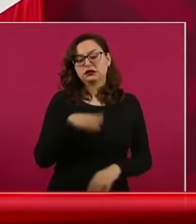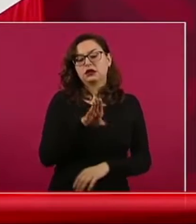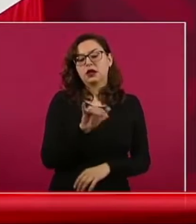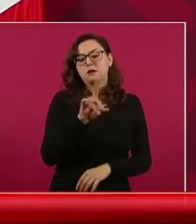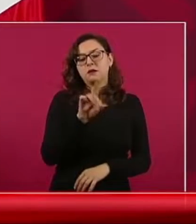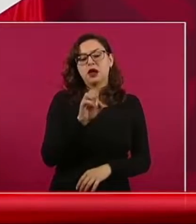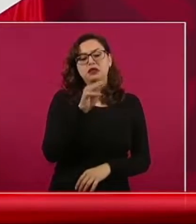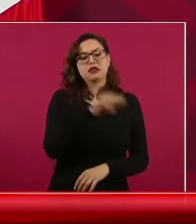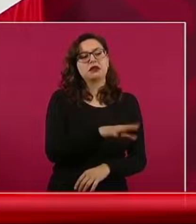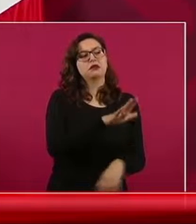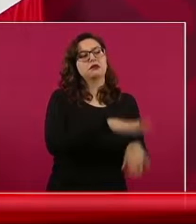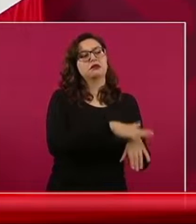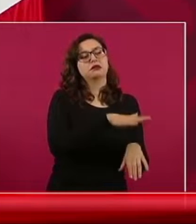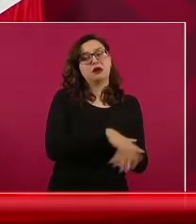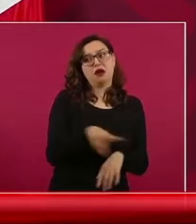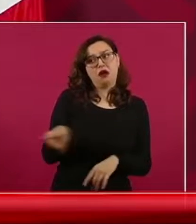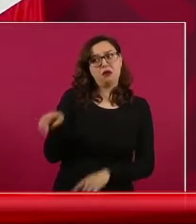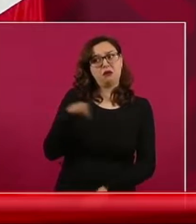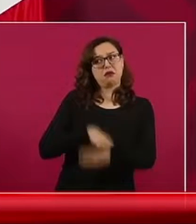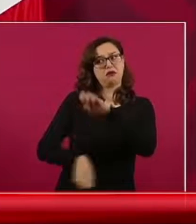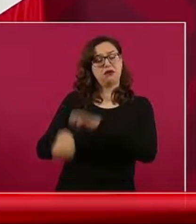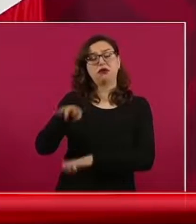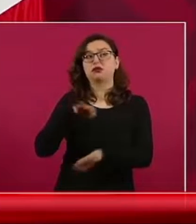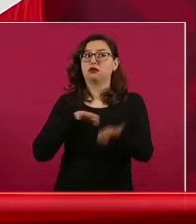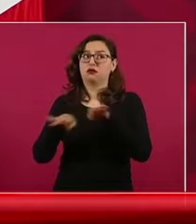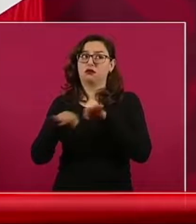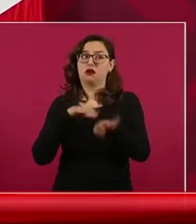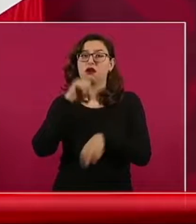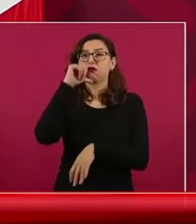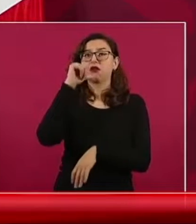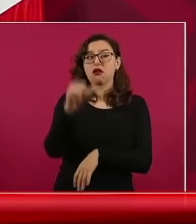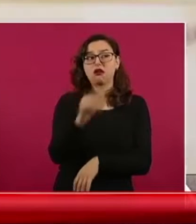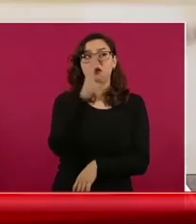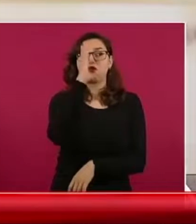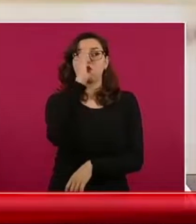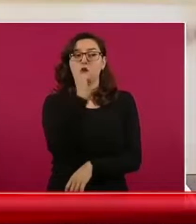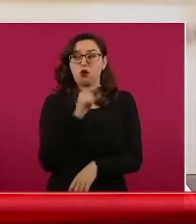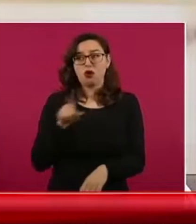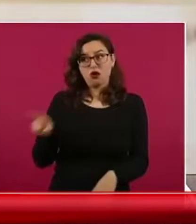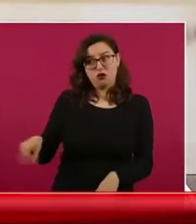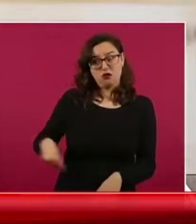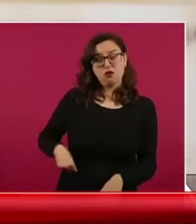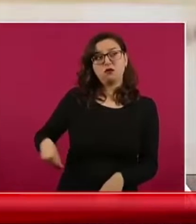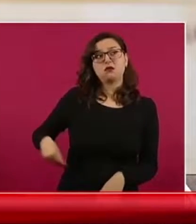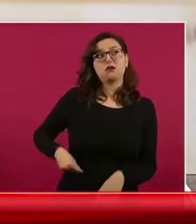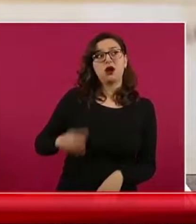que trabaje esta empresa cuando lo que estamos